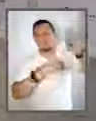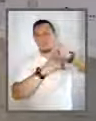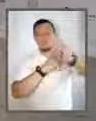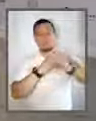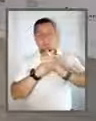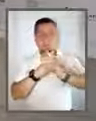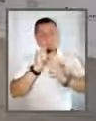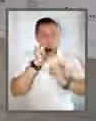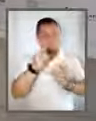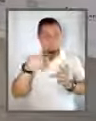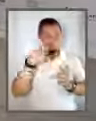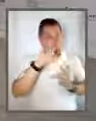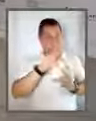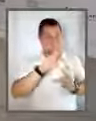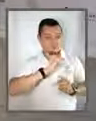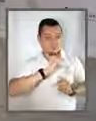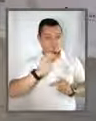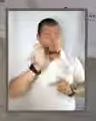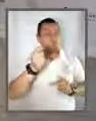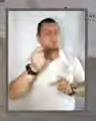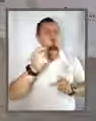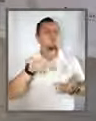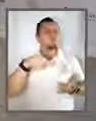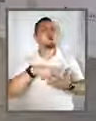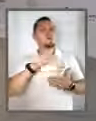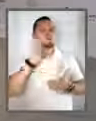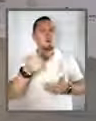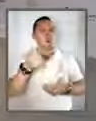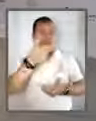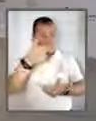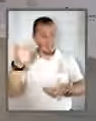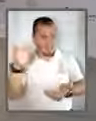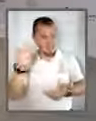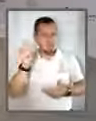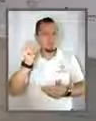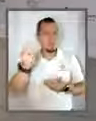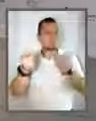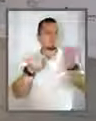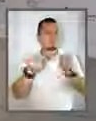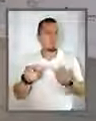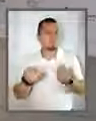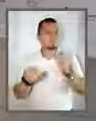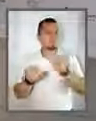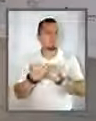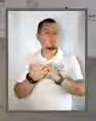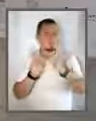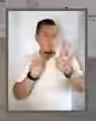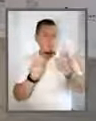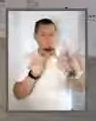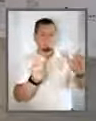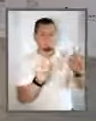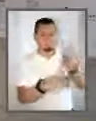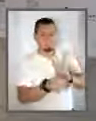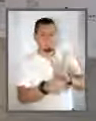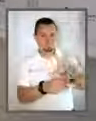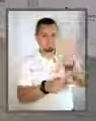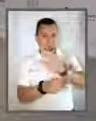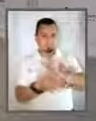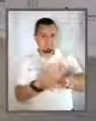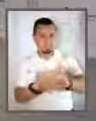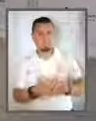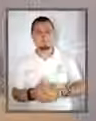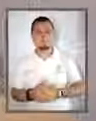Le preguntan si qué tipo de centro de trabajo era, si era un hotel y si el lugar fue intervenido y si hay otros casos en el